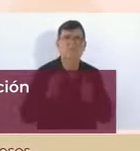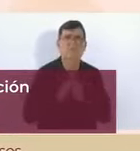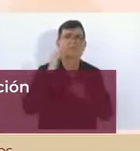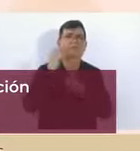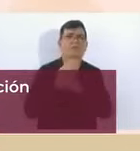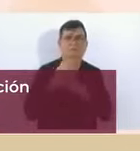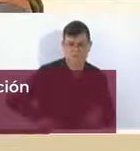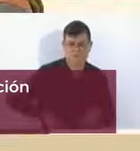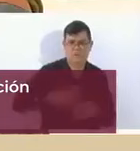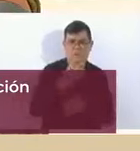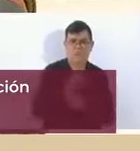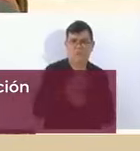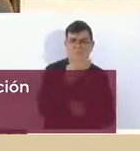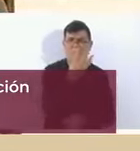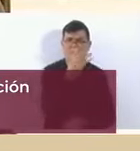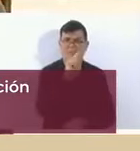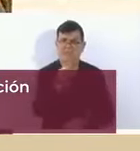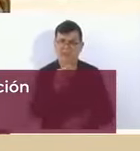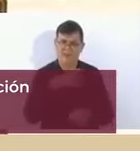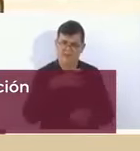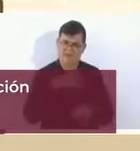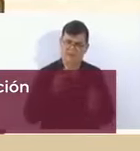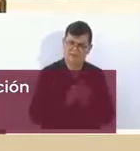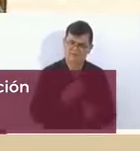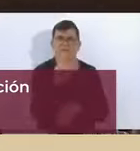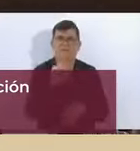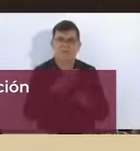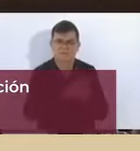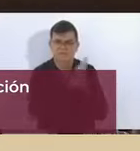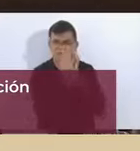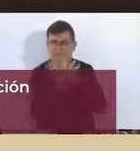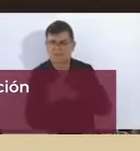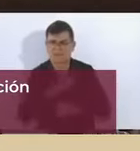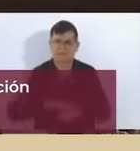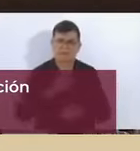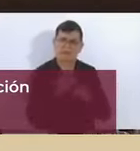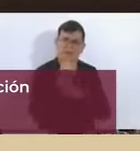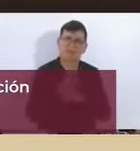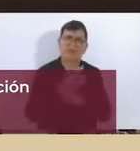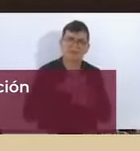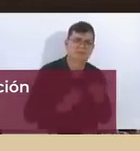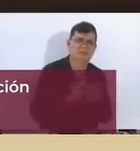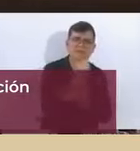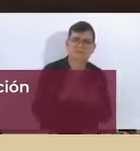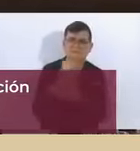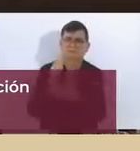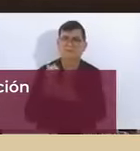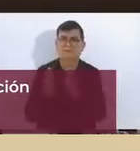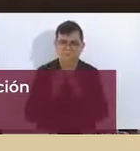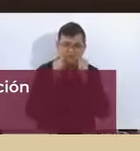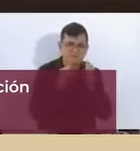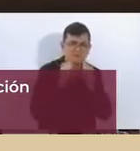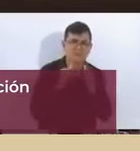más de 5 millones de personas han salido de la pobreza. También anunció que el programa La Escuela es Nuestra atenderá a todos los planteles de